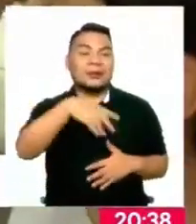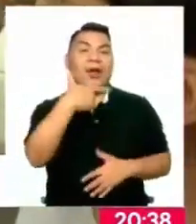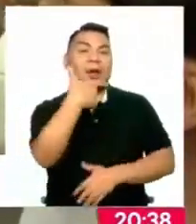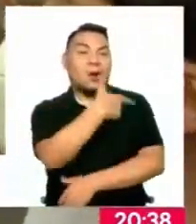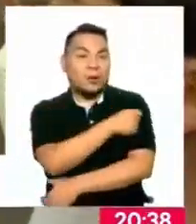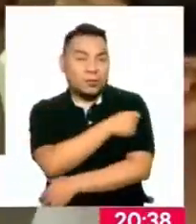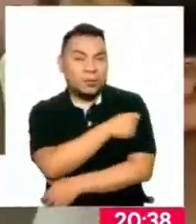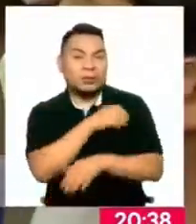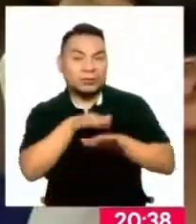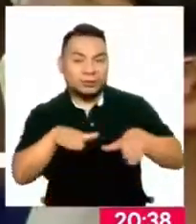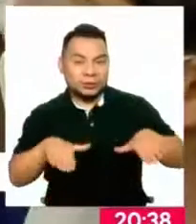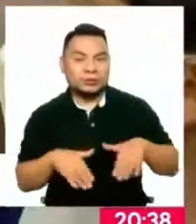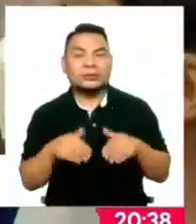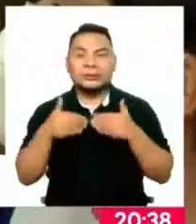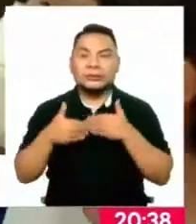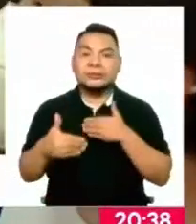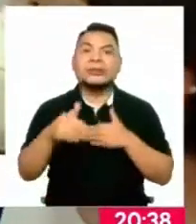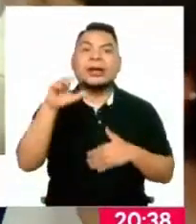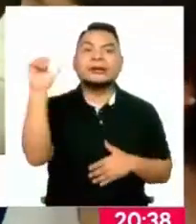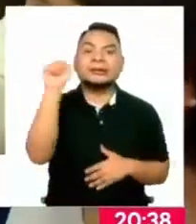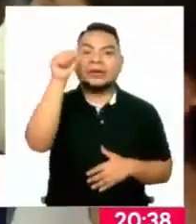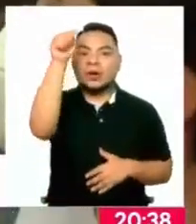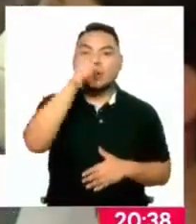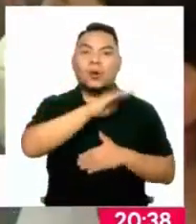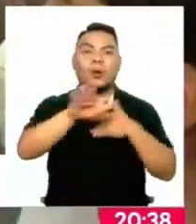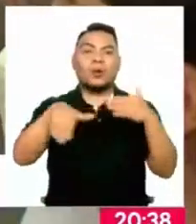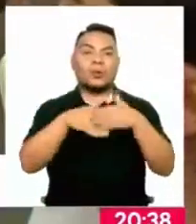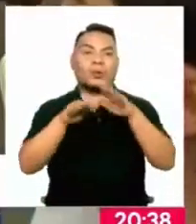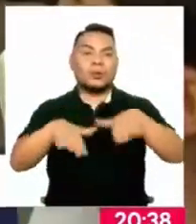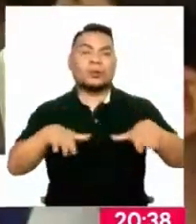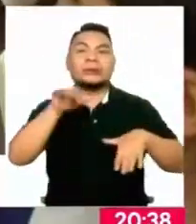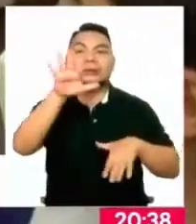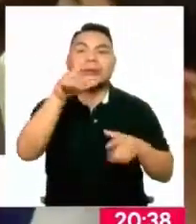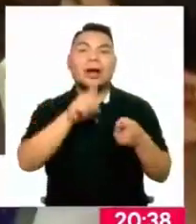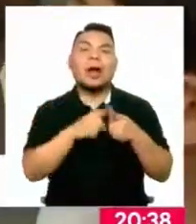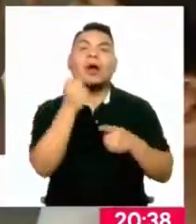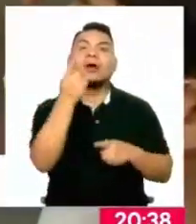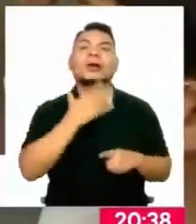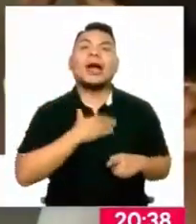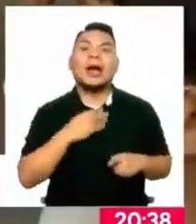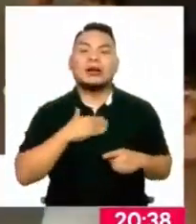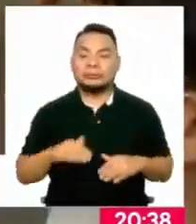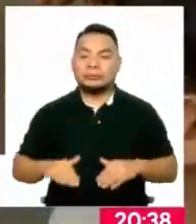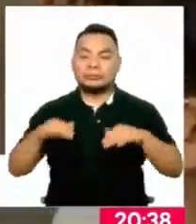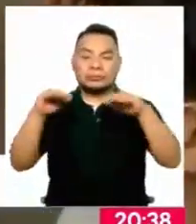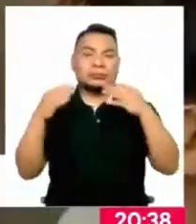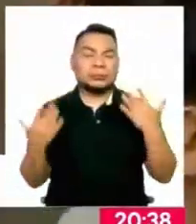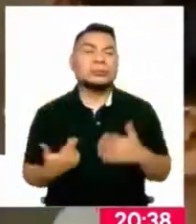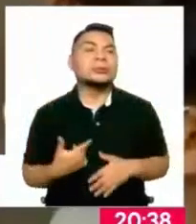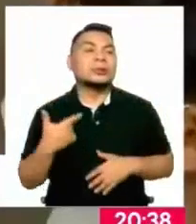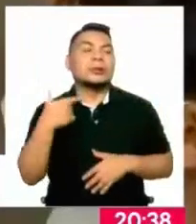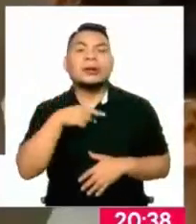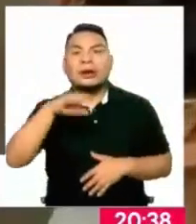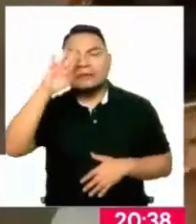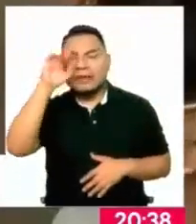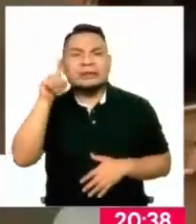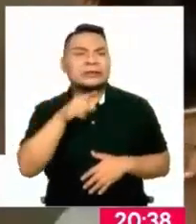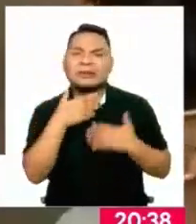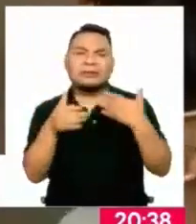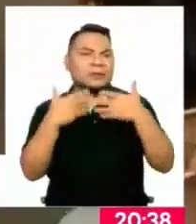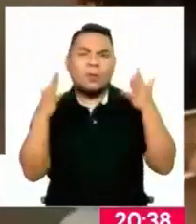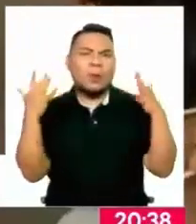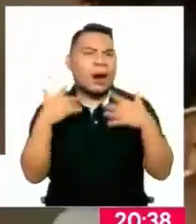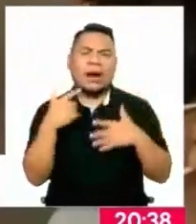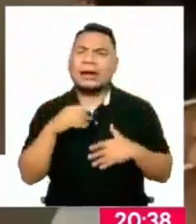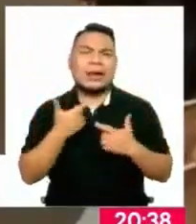se extiende ahora el sábado y domingo a todos los niños de 5 a 11 años de edad con o sin comorbilidades. Entonces